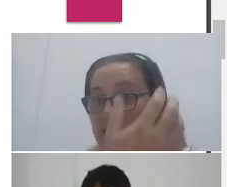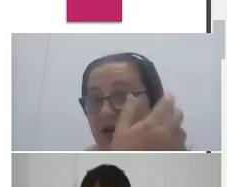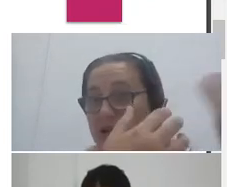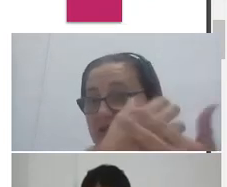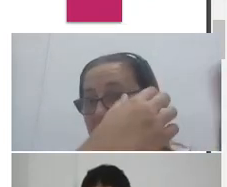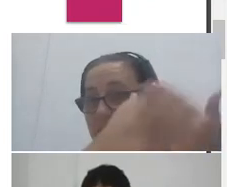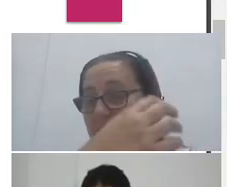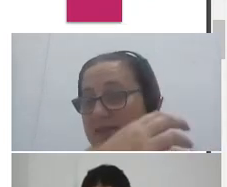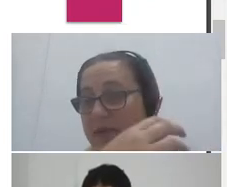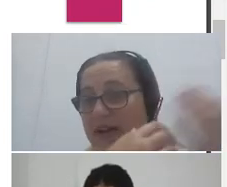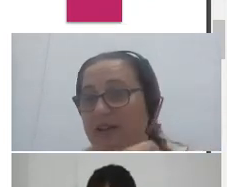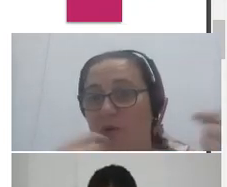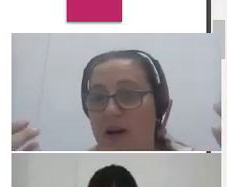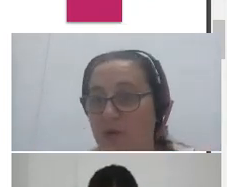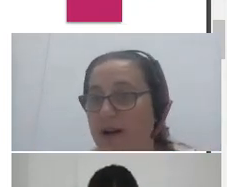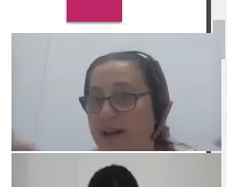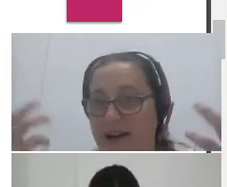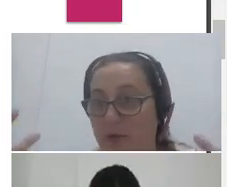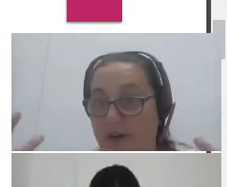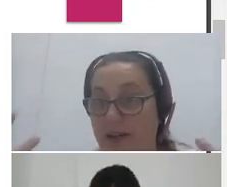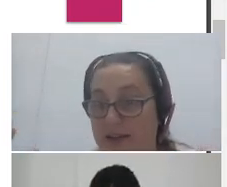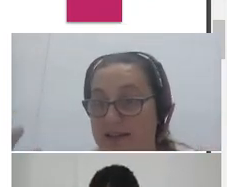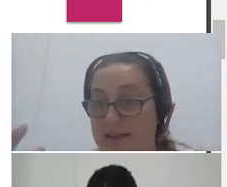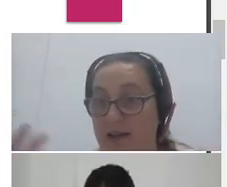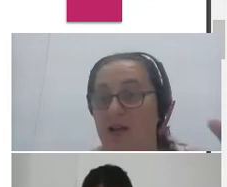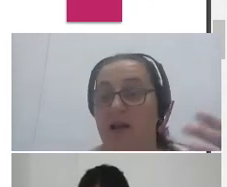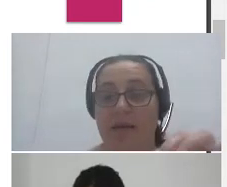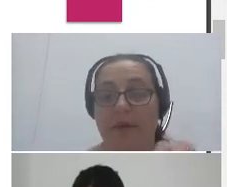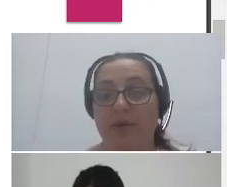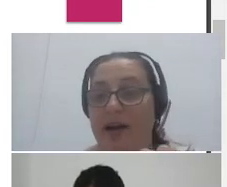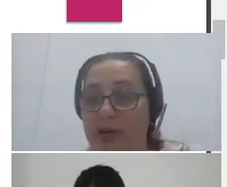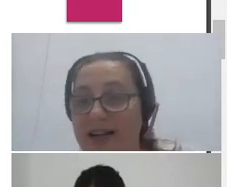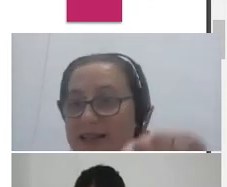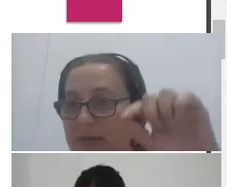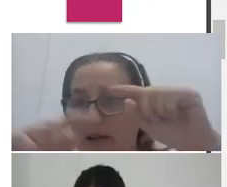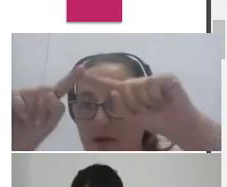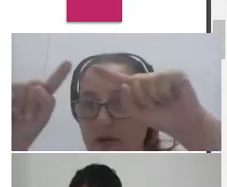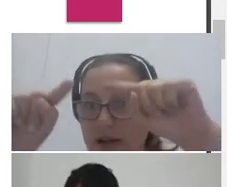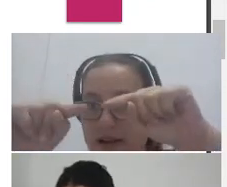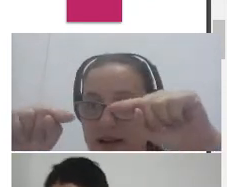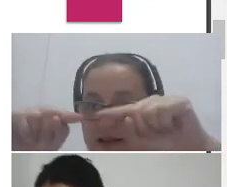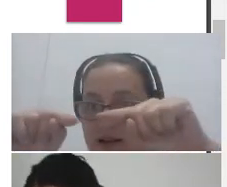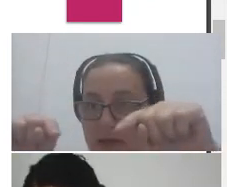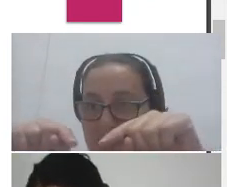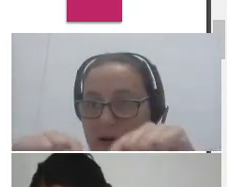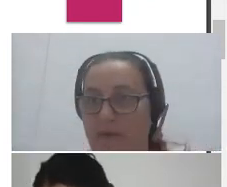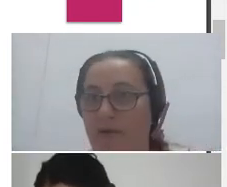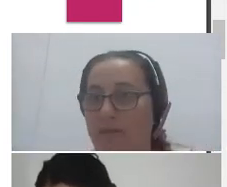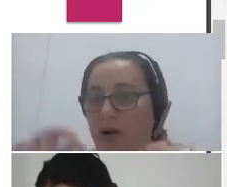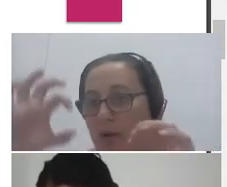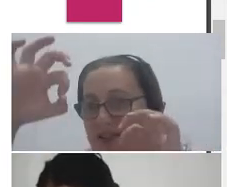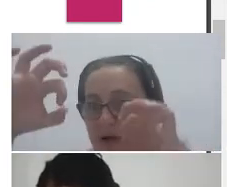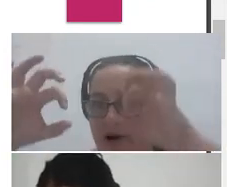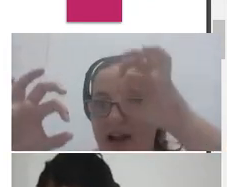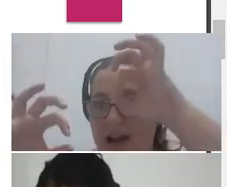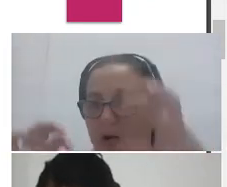en talco y nos sacudimos hacia penita o en alguna harina muy finita, ¿sí? Vamos a notar que se ven todas liñitas así como que se